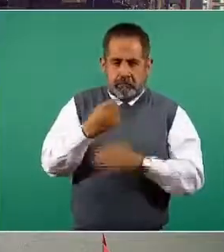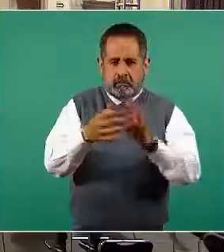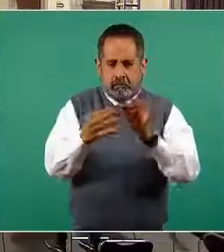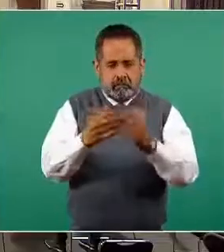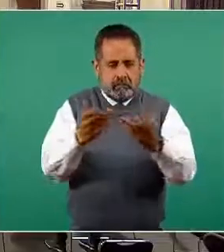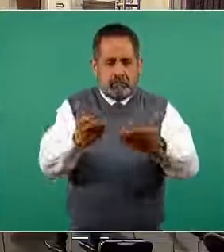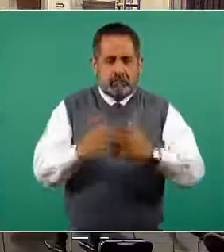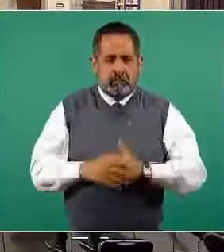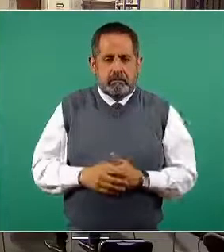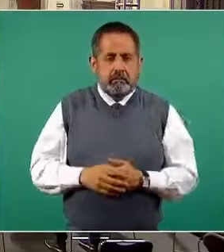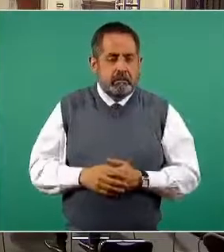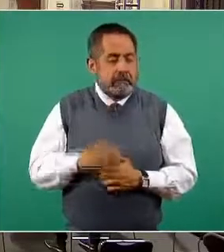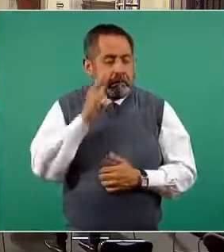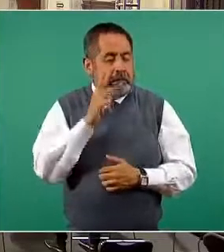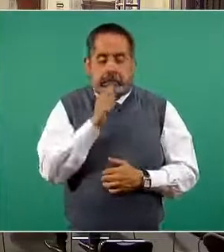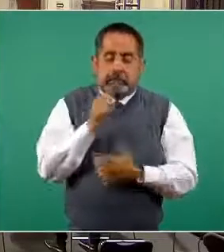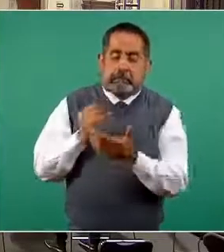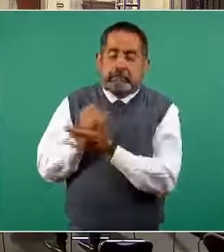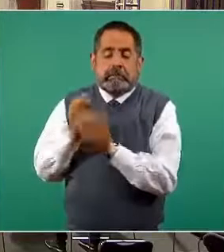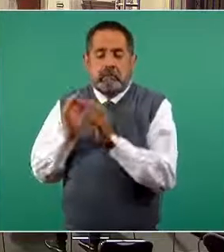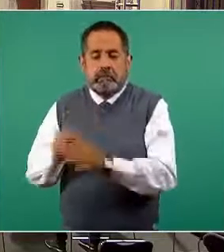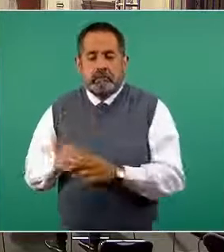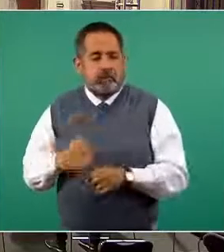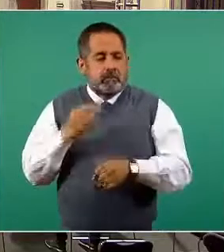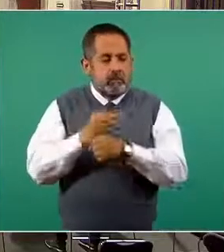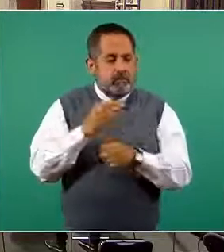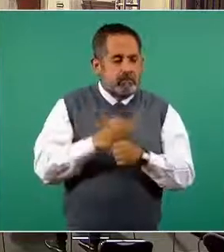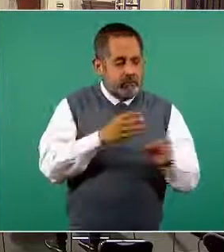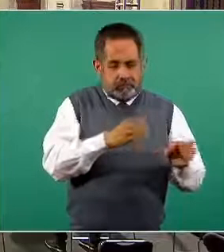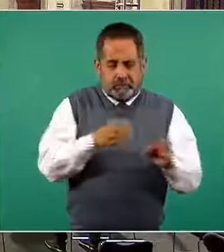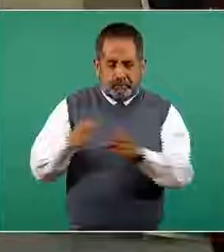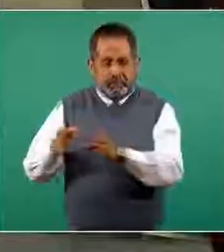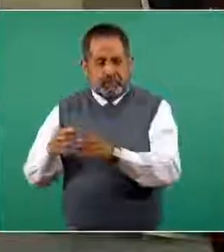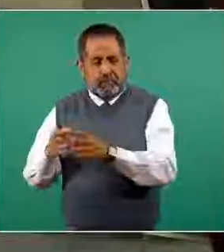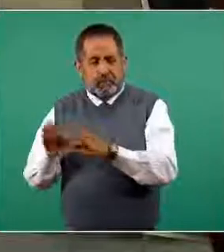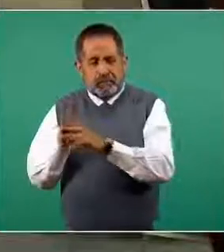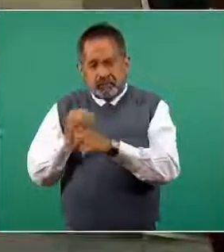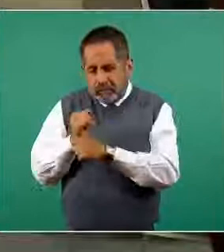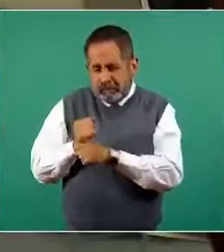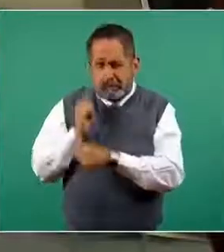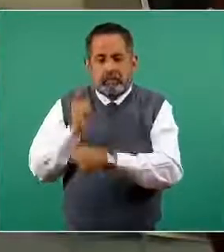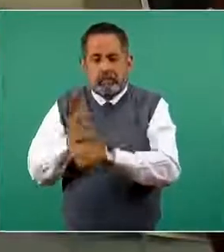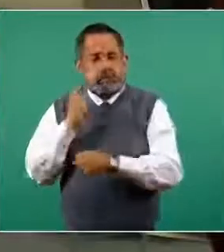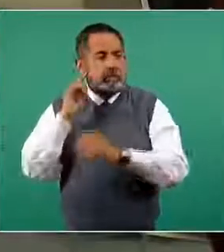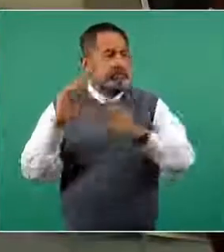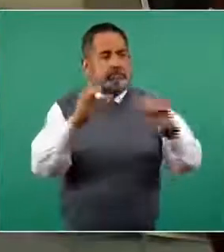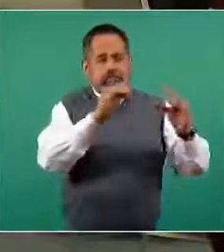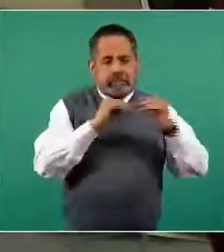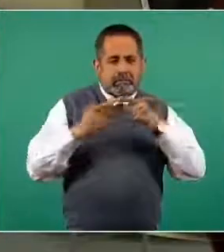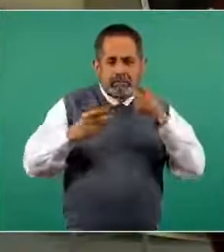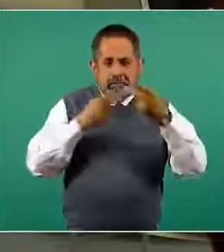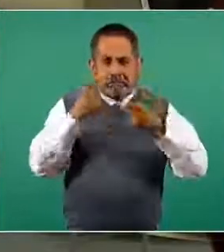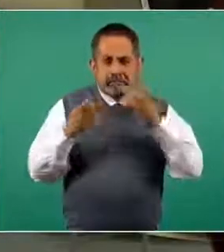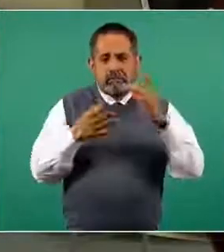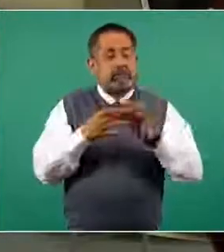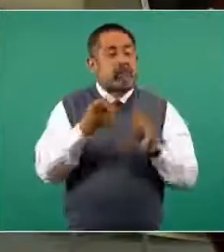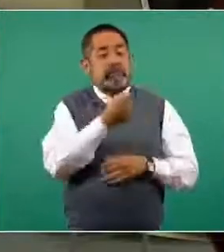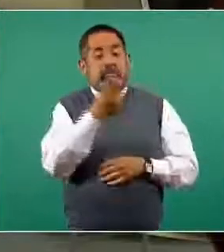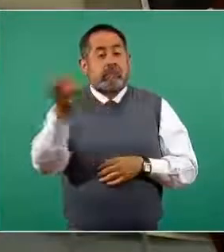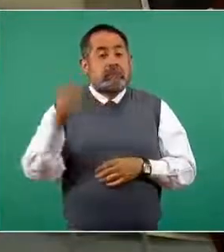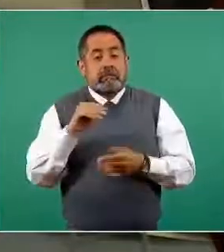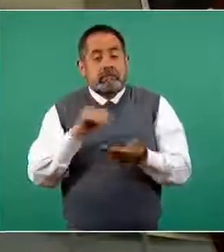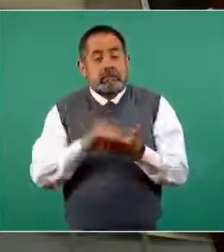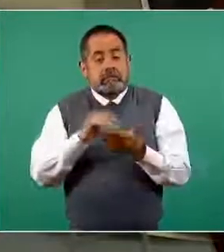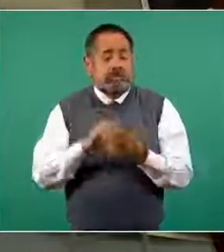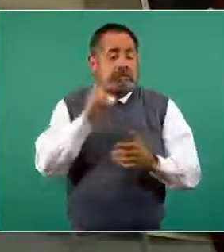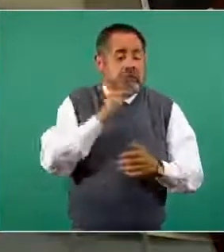hacer un comentario al respecto, que cuál es, él preguntaba cuál era la fase de investigación de las vacunas. Un poco es por esto, porque hay un rumor que corre que dice que algunas vacunas todavía están en